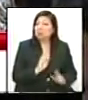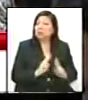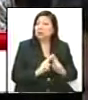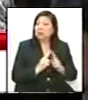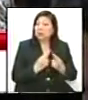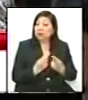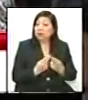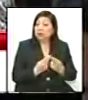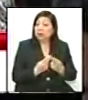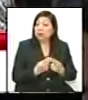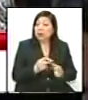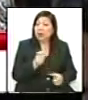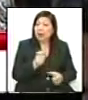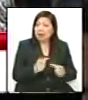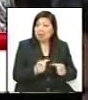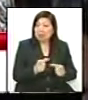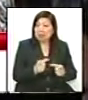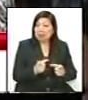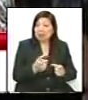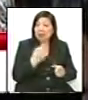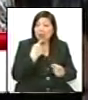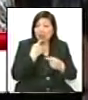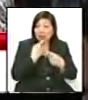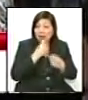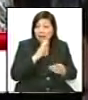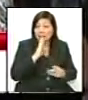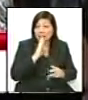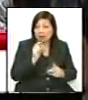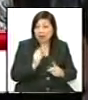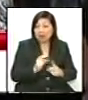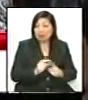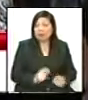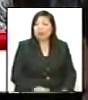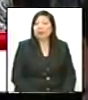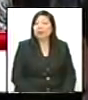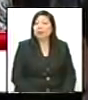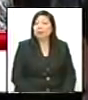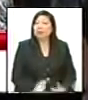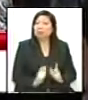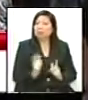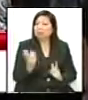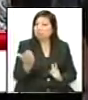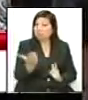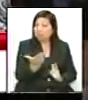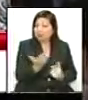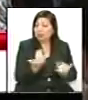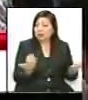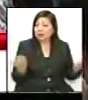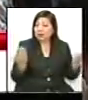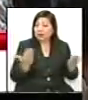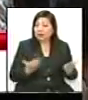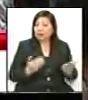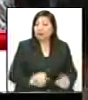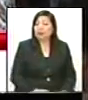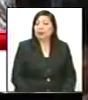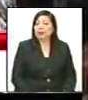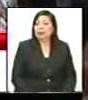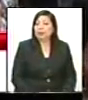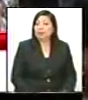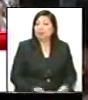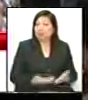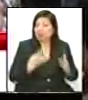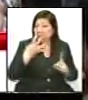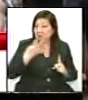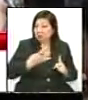convocar a las personas ustedes a quien ha mencionado. Y aquí los congresistas que estamos, y la prensa es